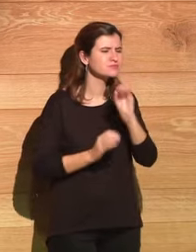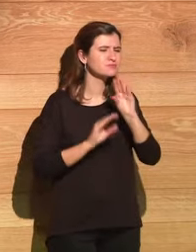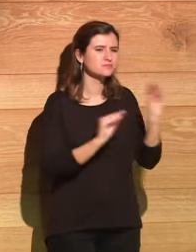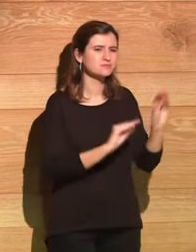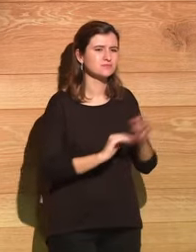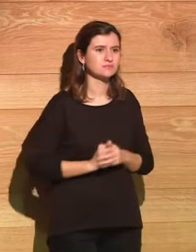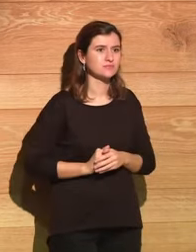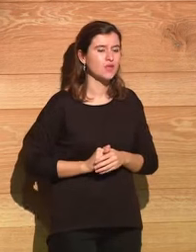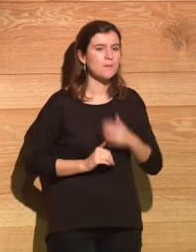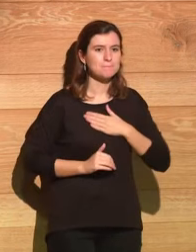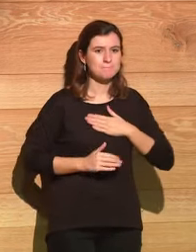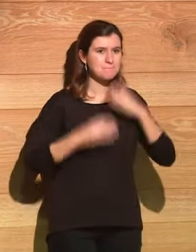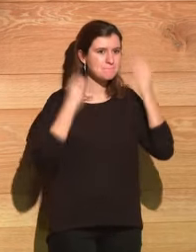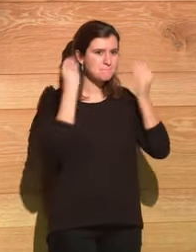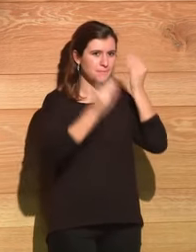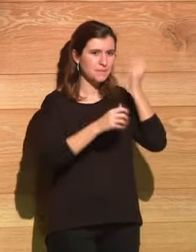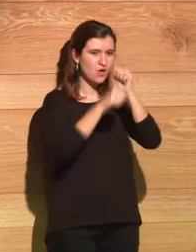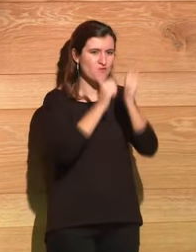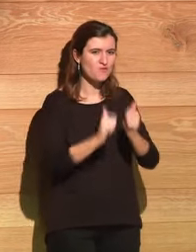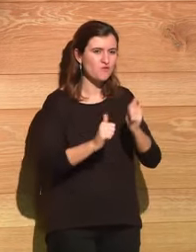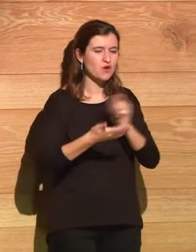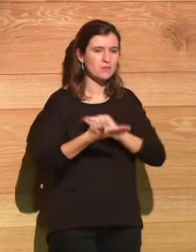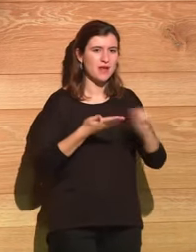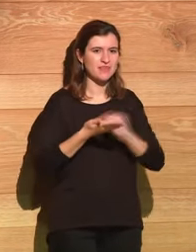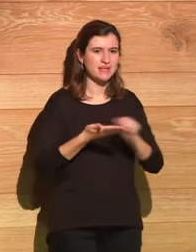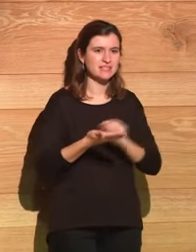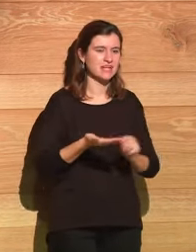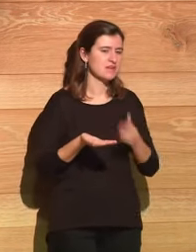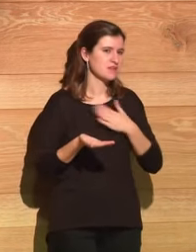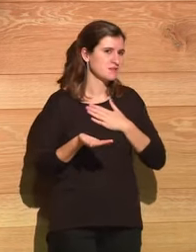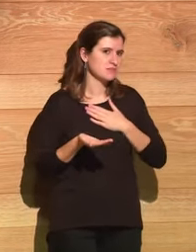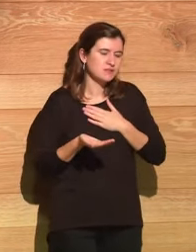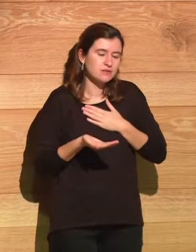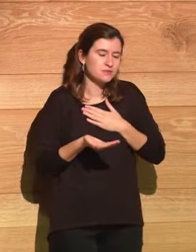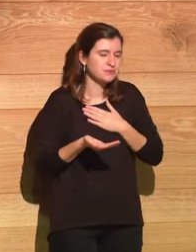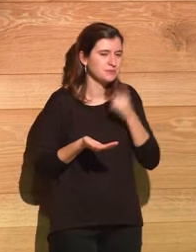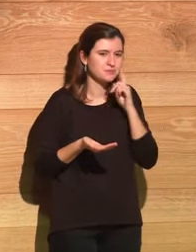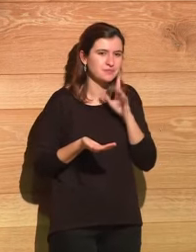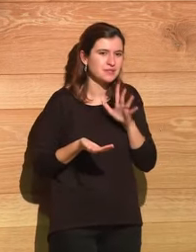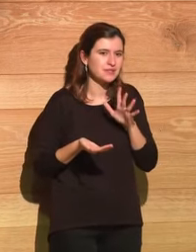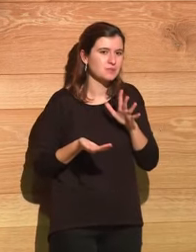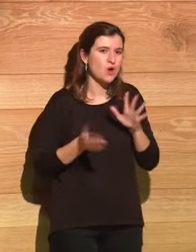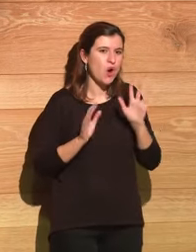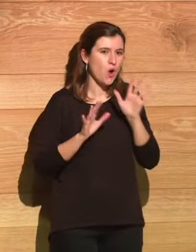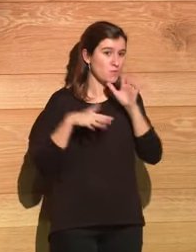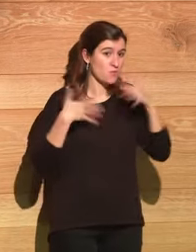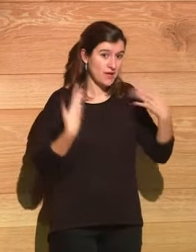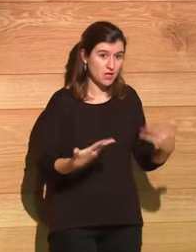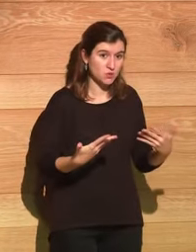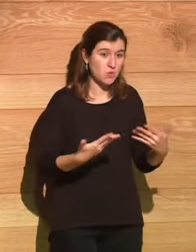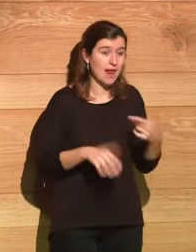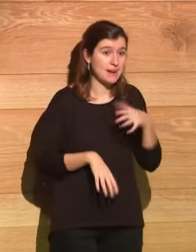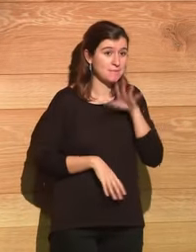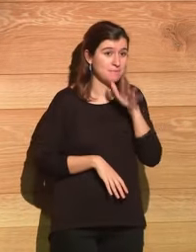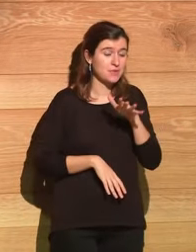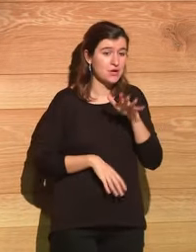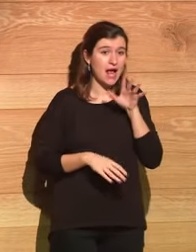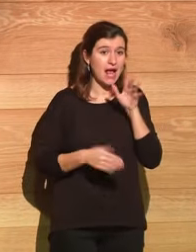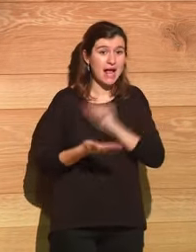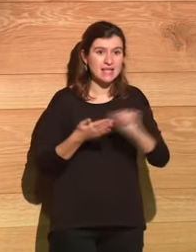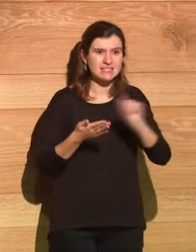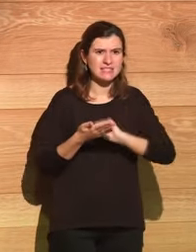que es una forma también de escribir que a mí siempre, o sea, me parece, que también me parece muy contemporánea, la de